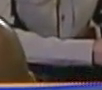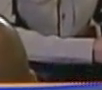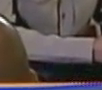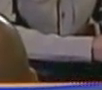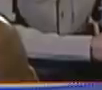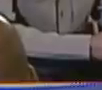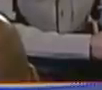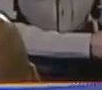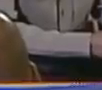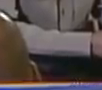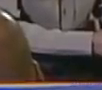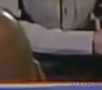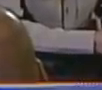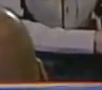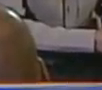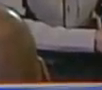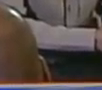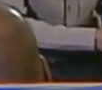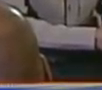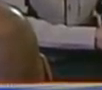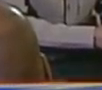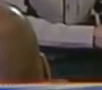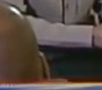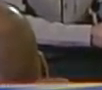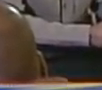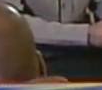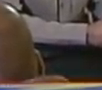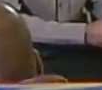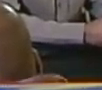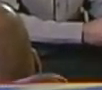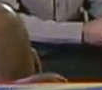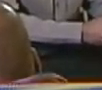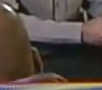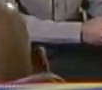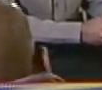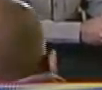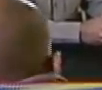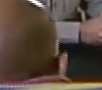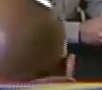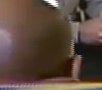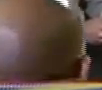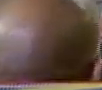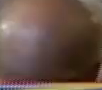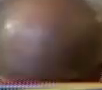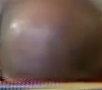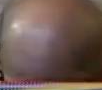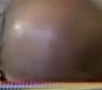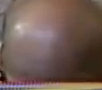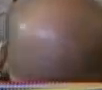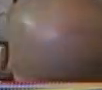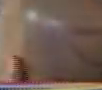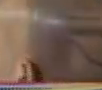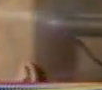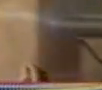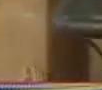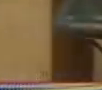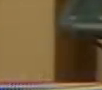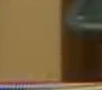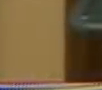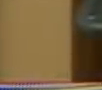y la Presidenta del Seguro Social, el Jefe de la Misión Médica Cubana, de